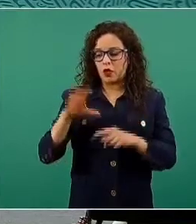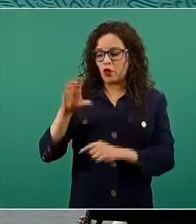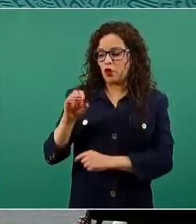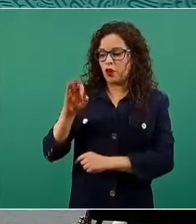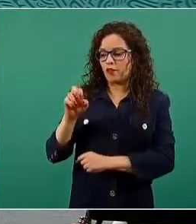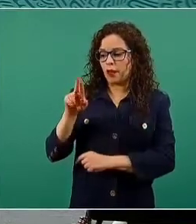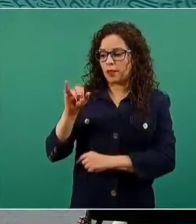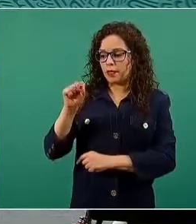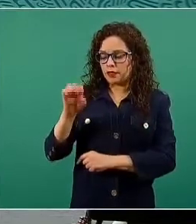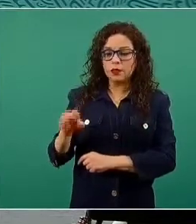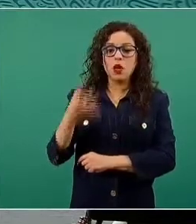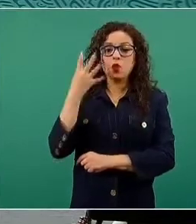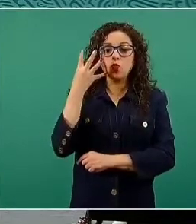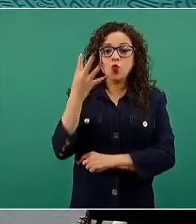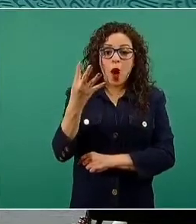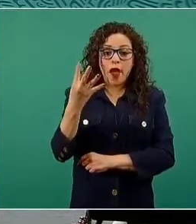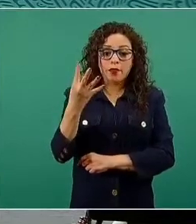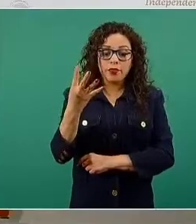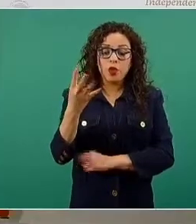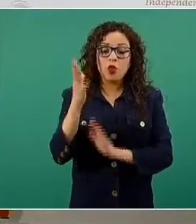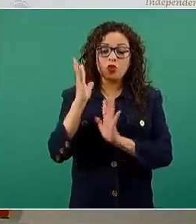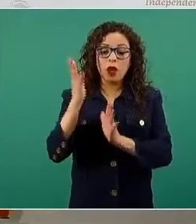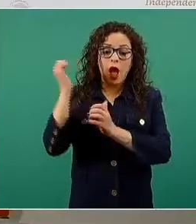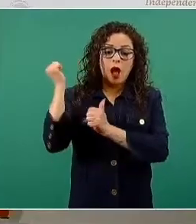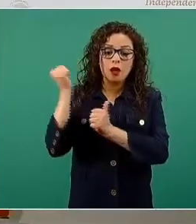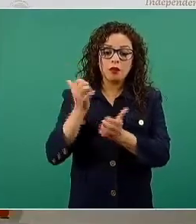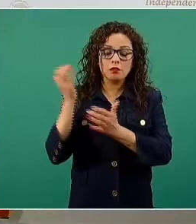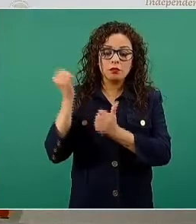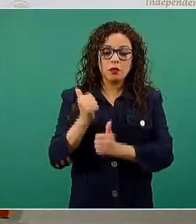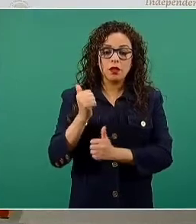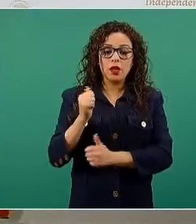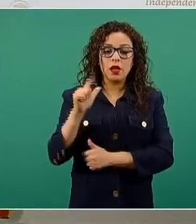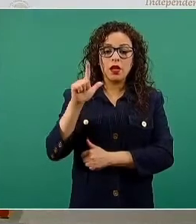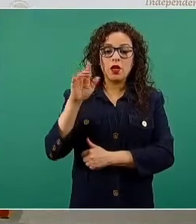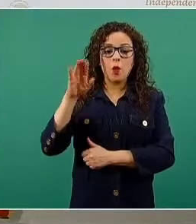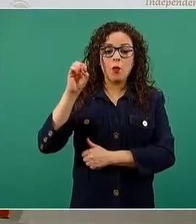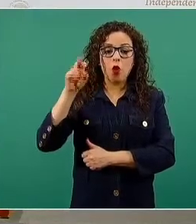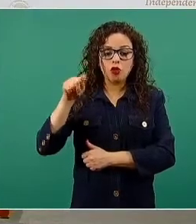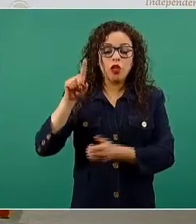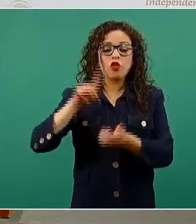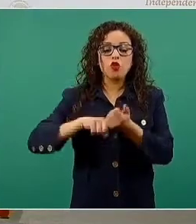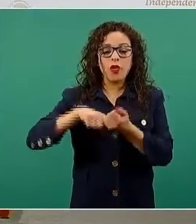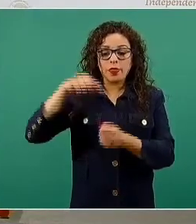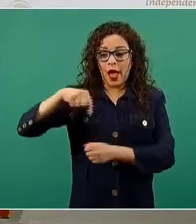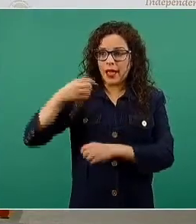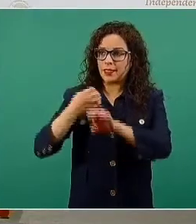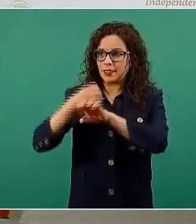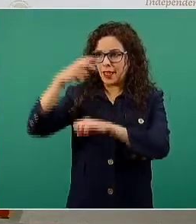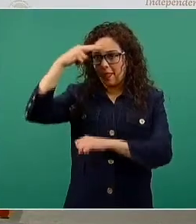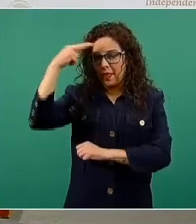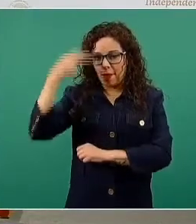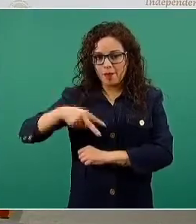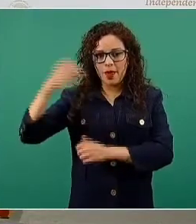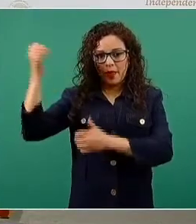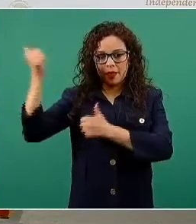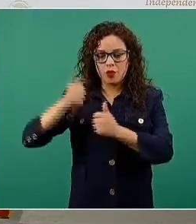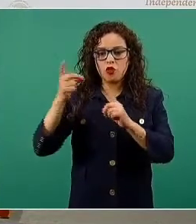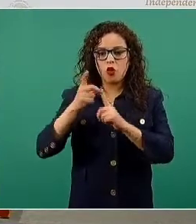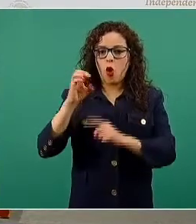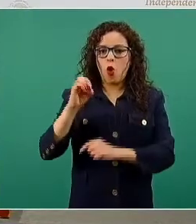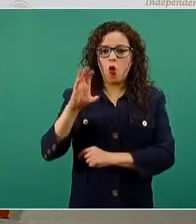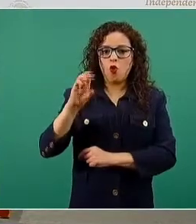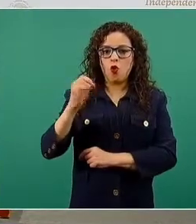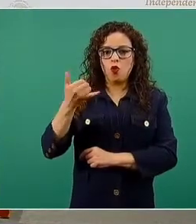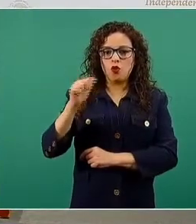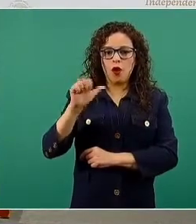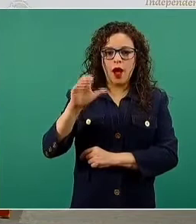4 lotes ya de la planta Leomont, la que está aquí en el Estado de México, en Ocoyoacac.